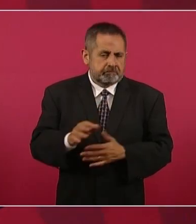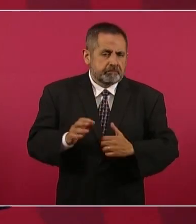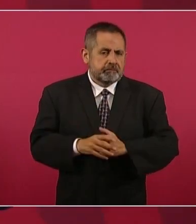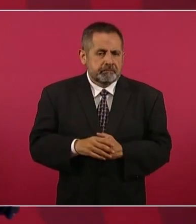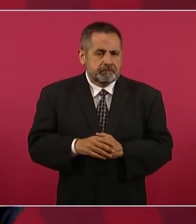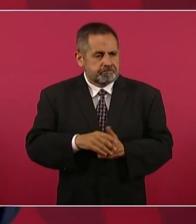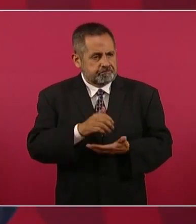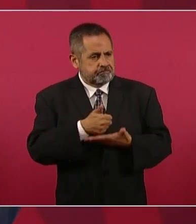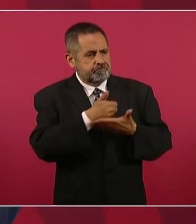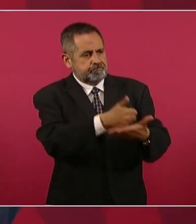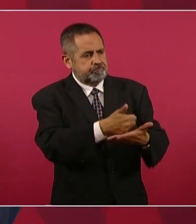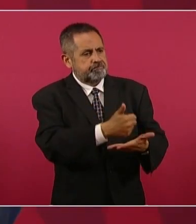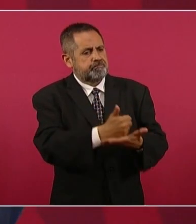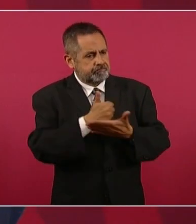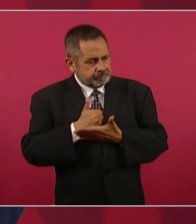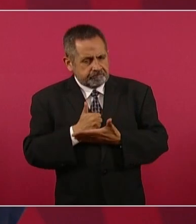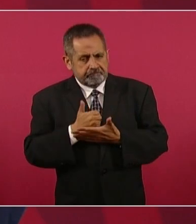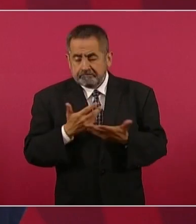ayudarnos